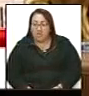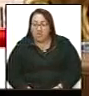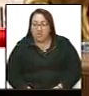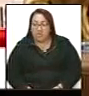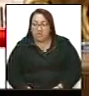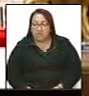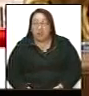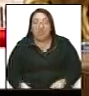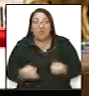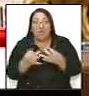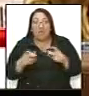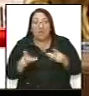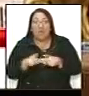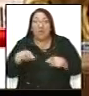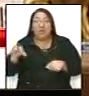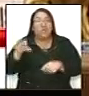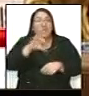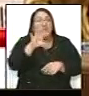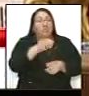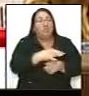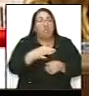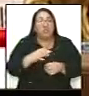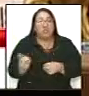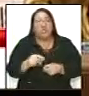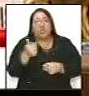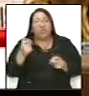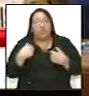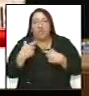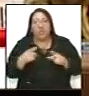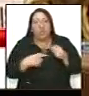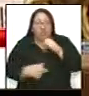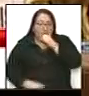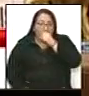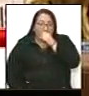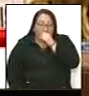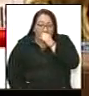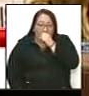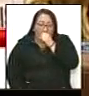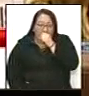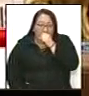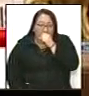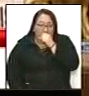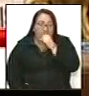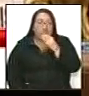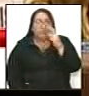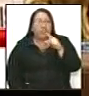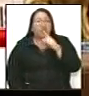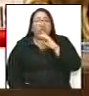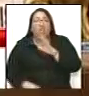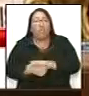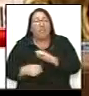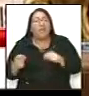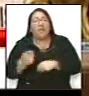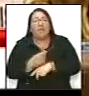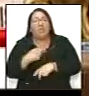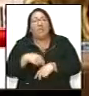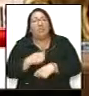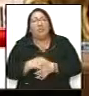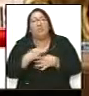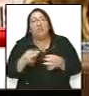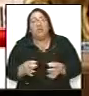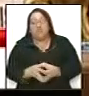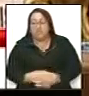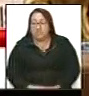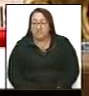varias sedes en otras provincias y sedes que no tenían ni siquiera un local. Por eso es que la UNAP no cumplía rápidamente, digamos, con